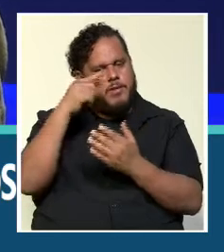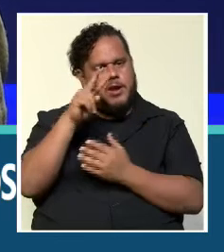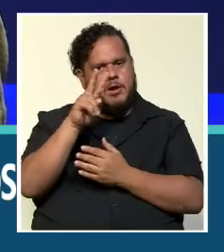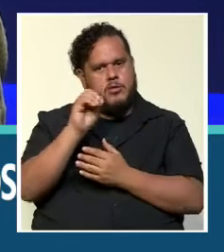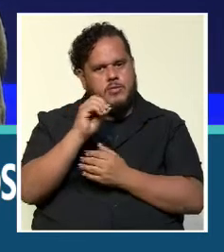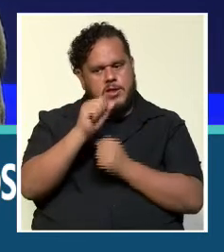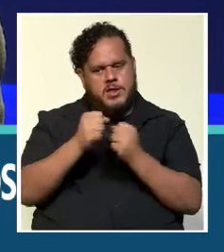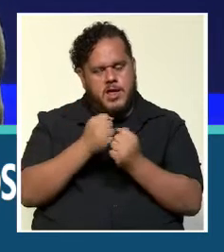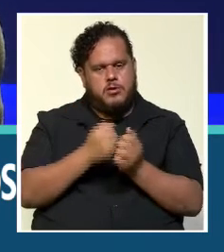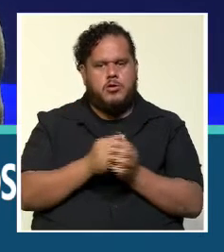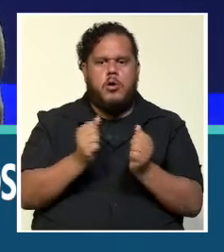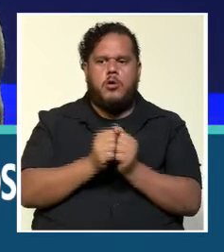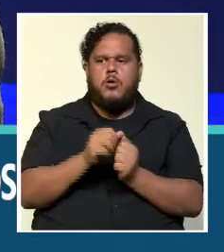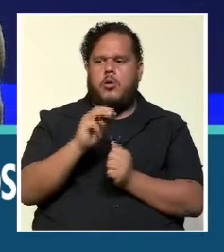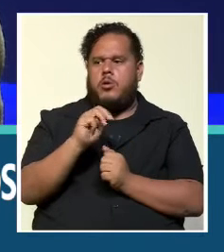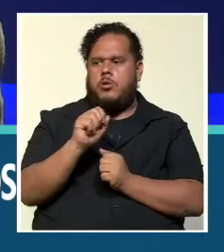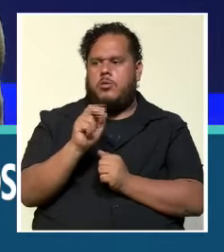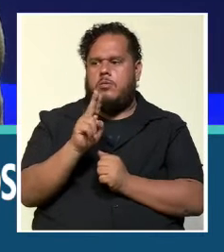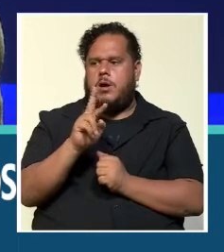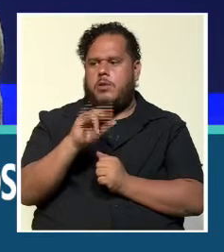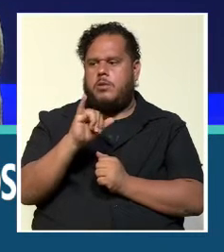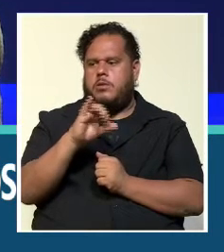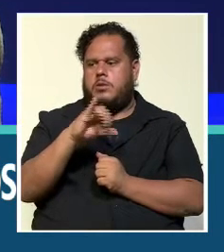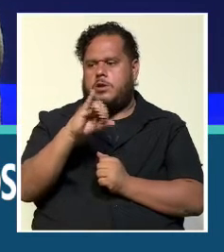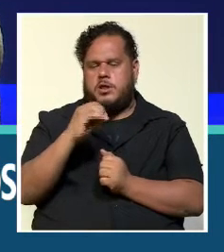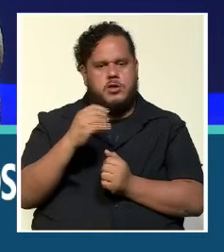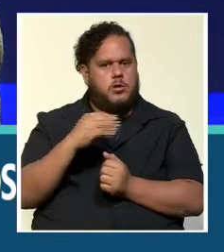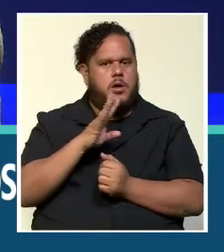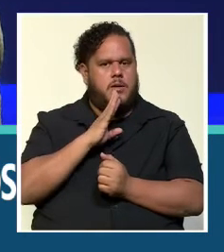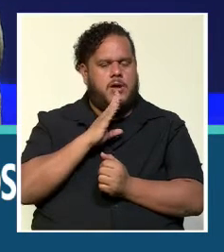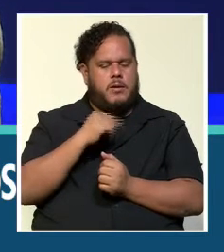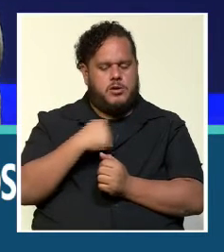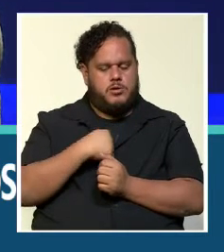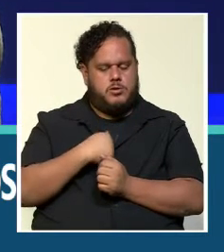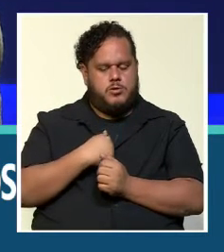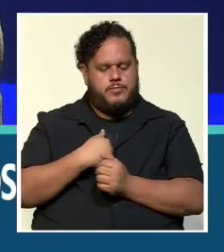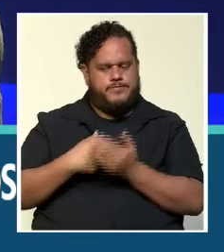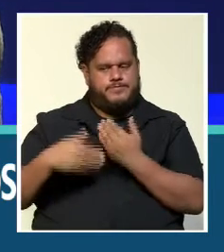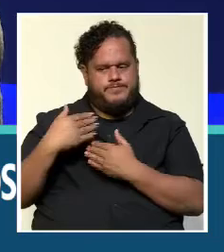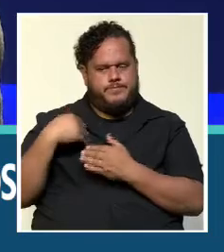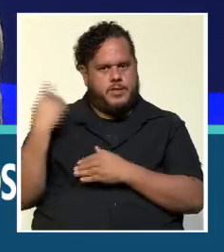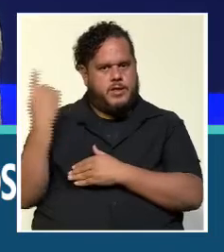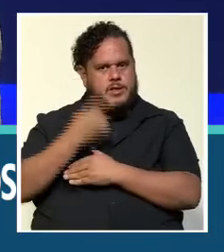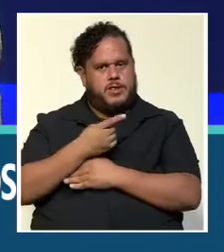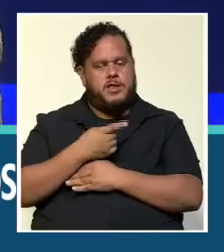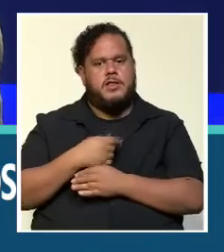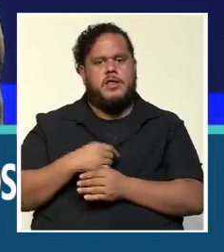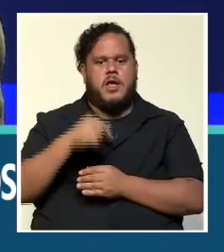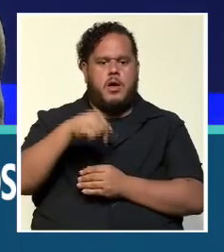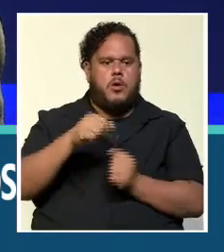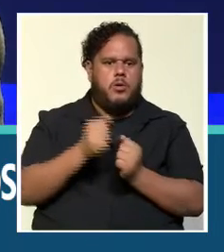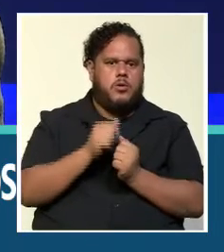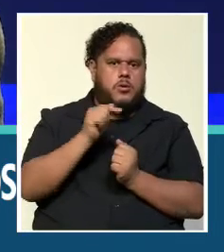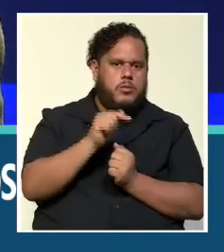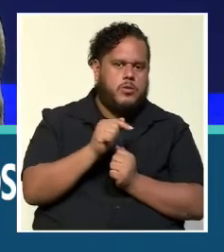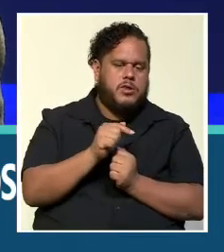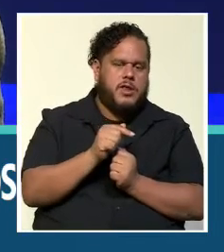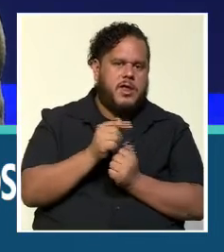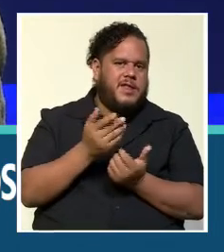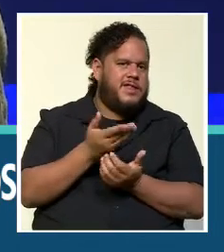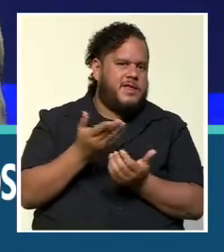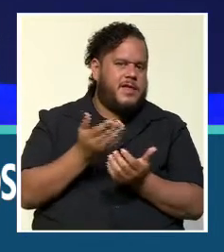eso. Creo que con Mauricio hablaba yo en estos días, de que, y con vos también, de que